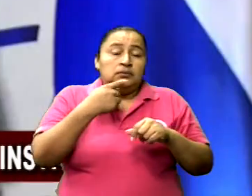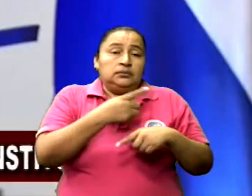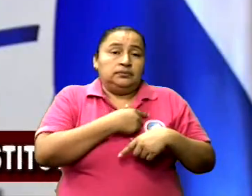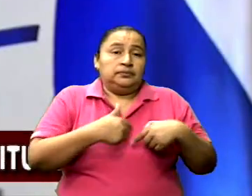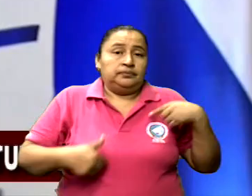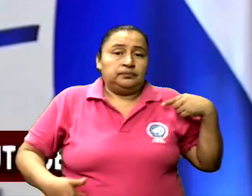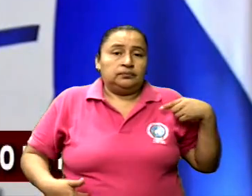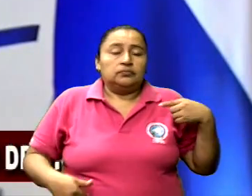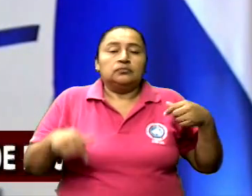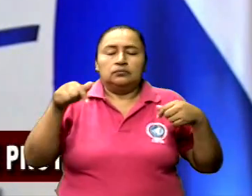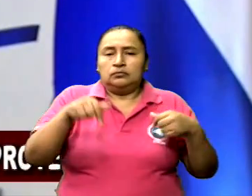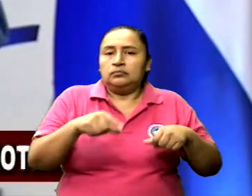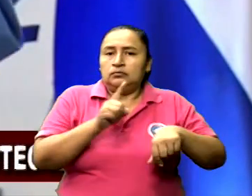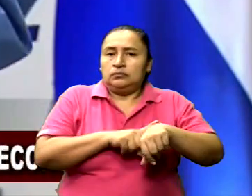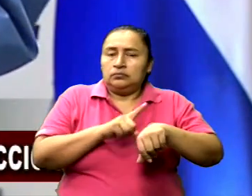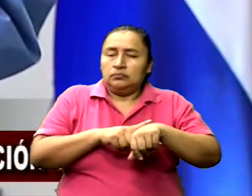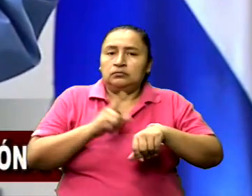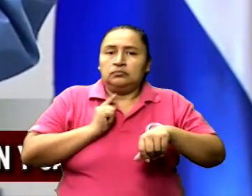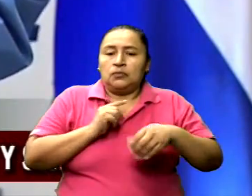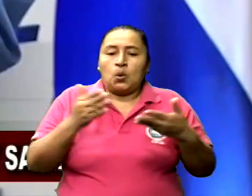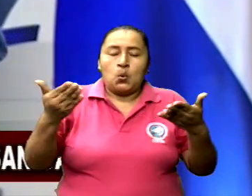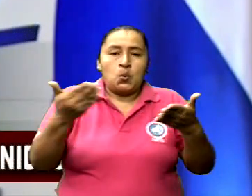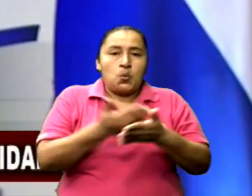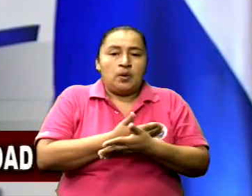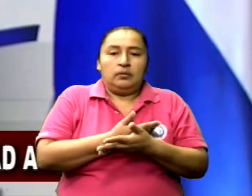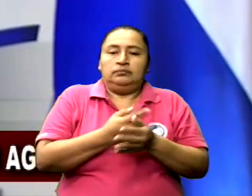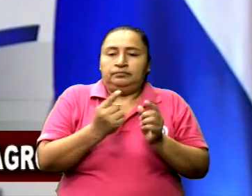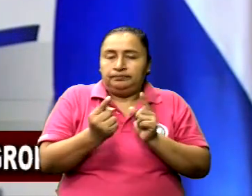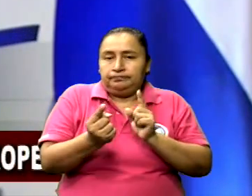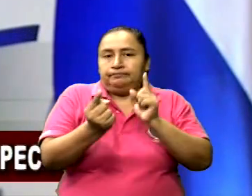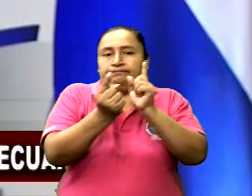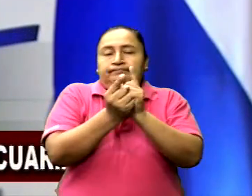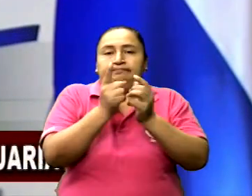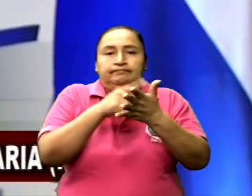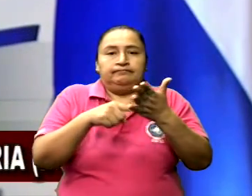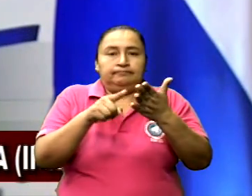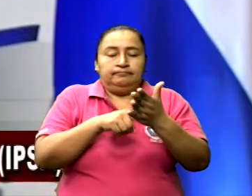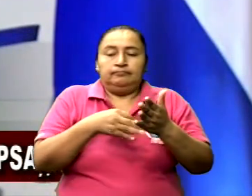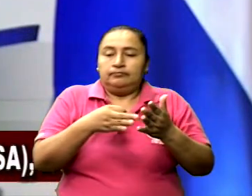una nueva ruta electoral.